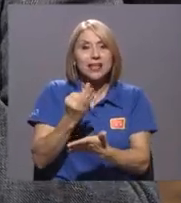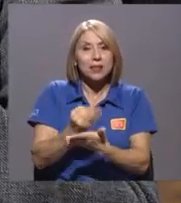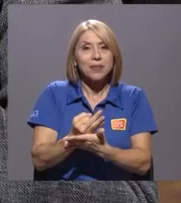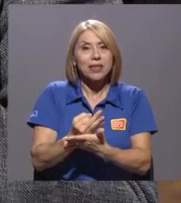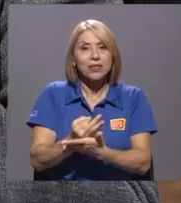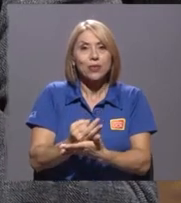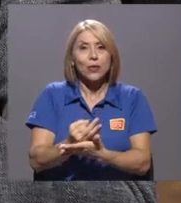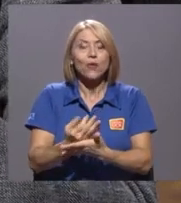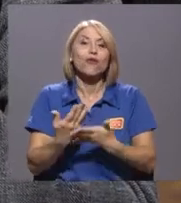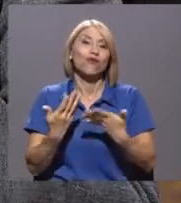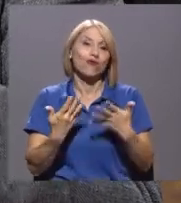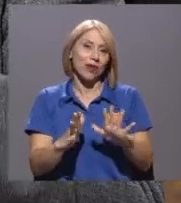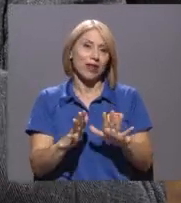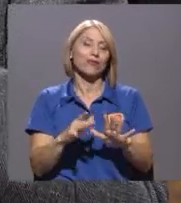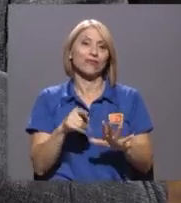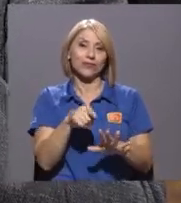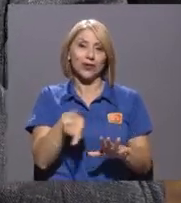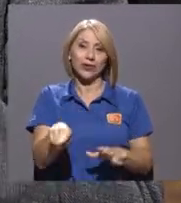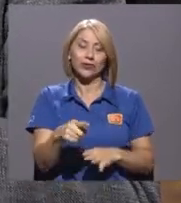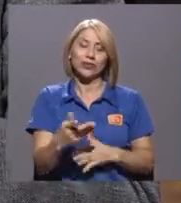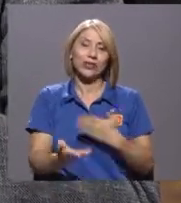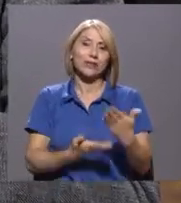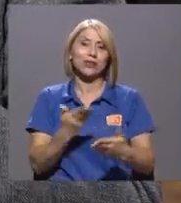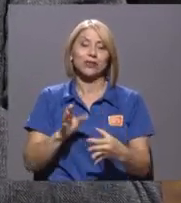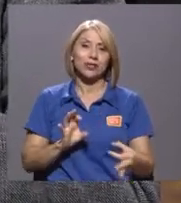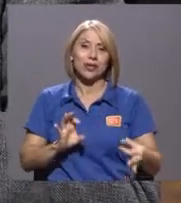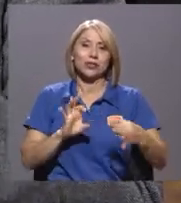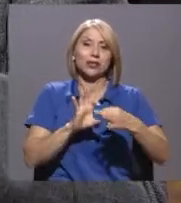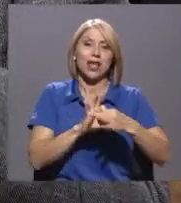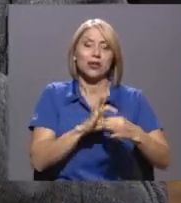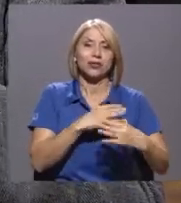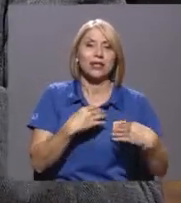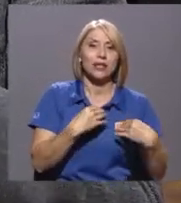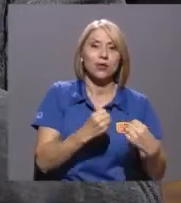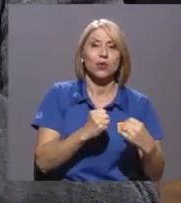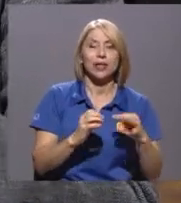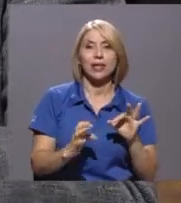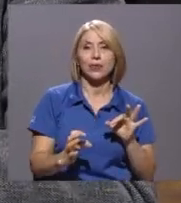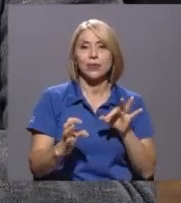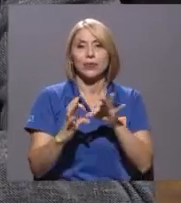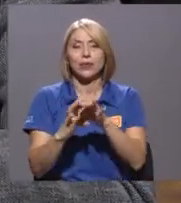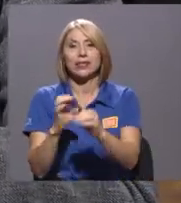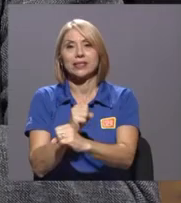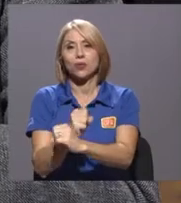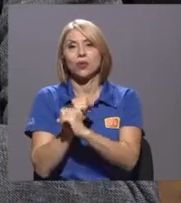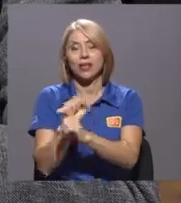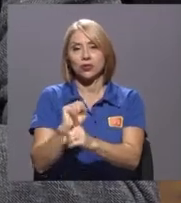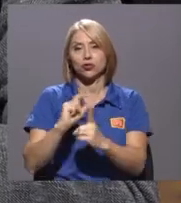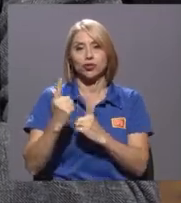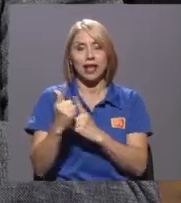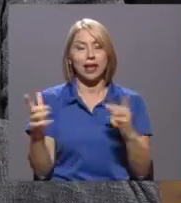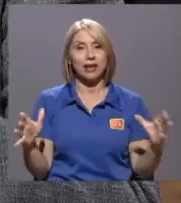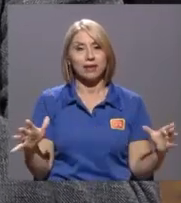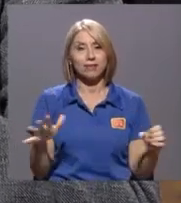precisamente los asociados a salud y seguridad social en su conjunto